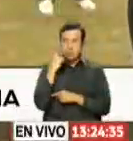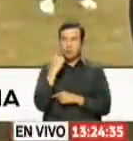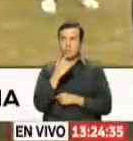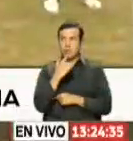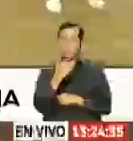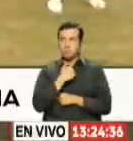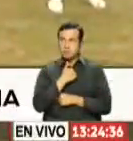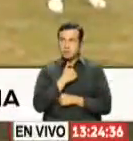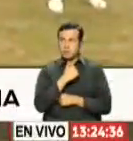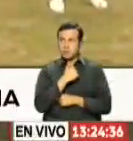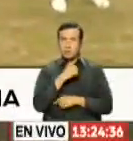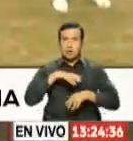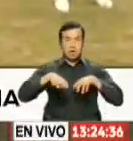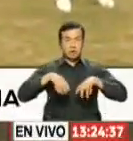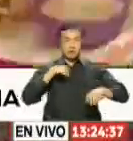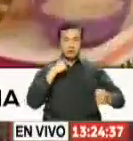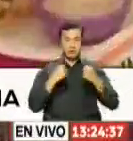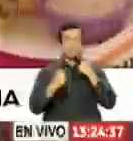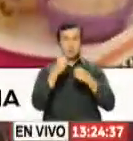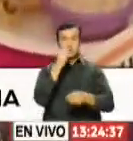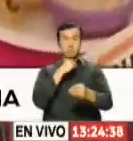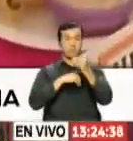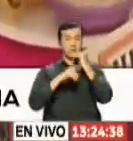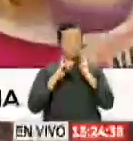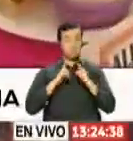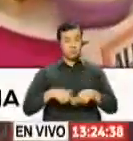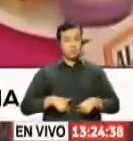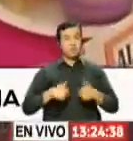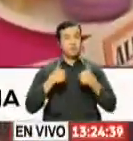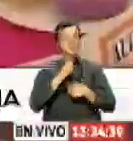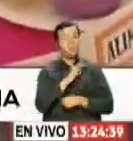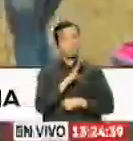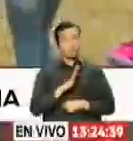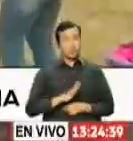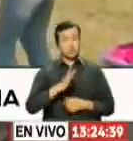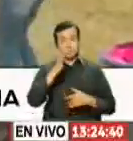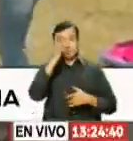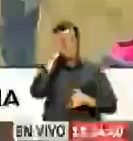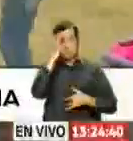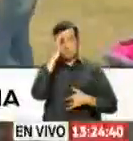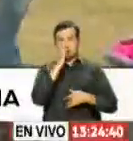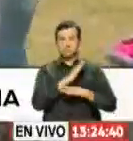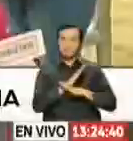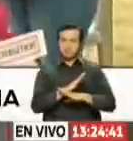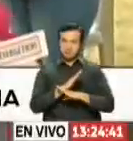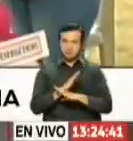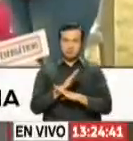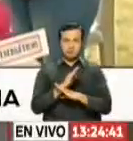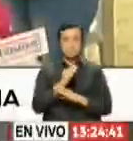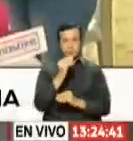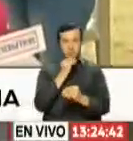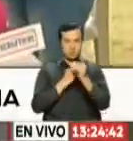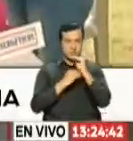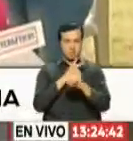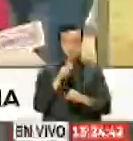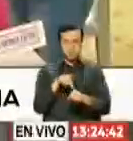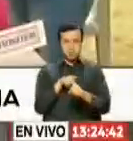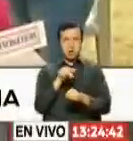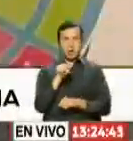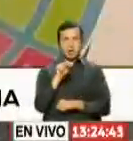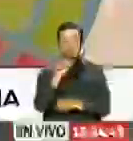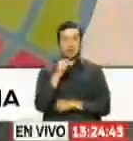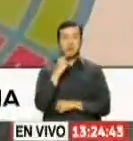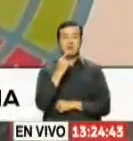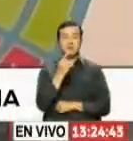hacerlo. La actividad física y la alimentación saludable conllevan a prevenir esta enfermedad catastrófica. La nutricionista Ana Vera destaca